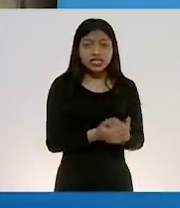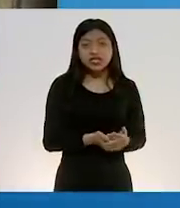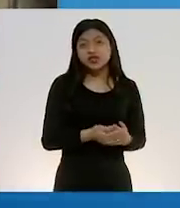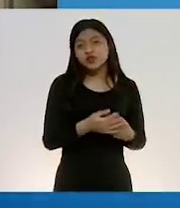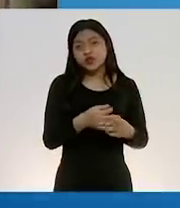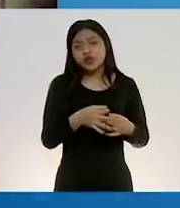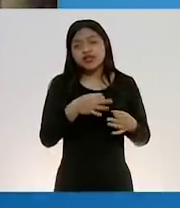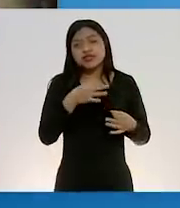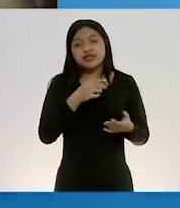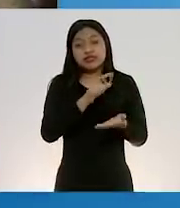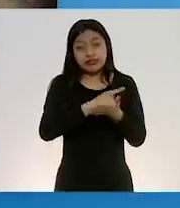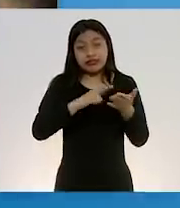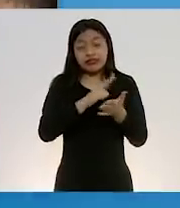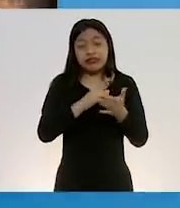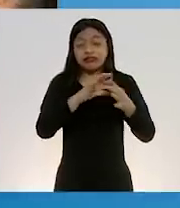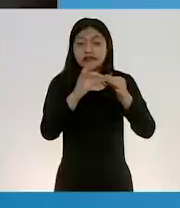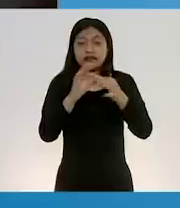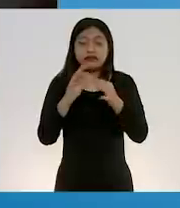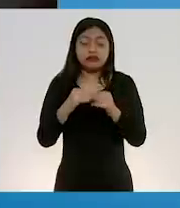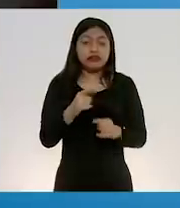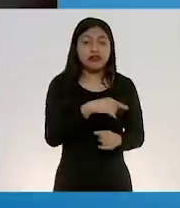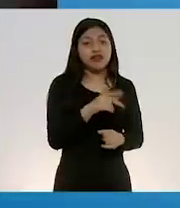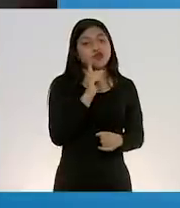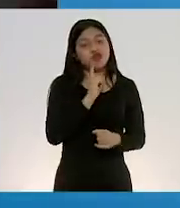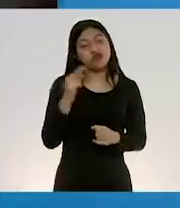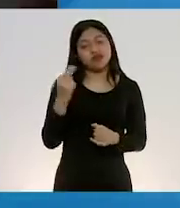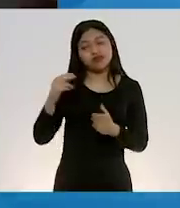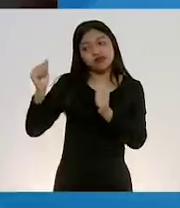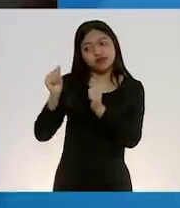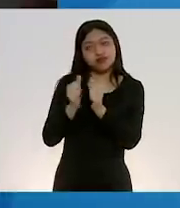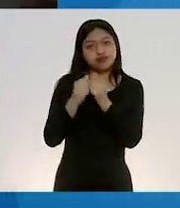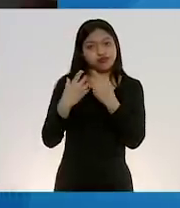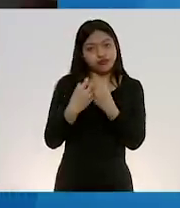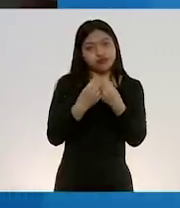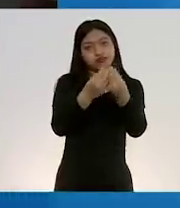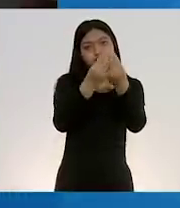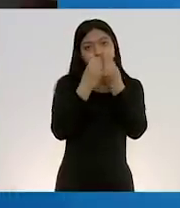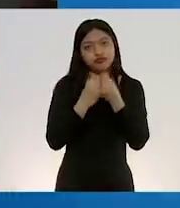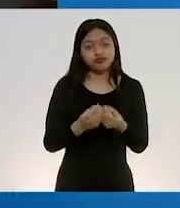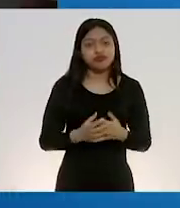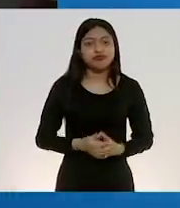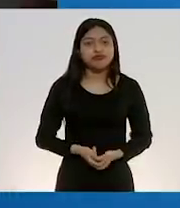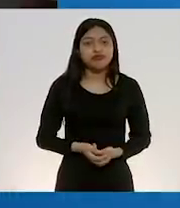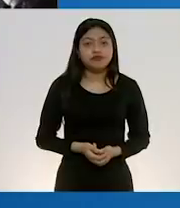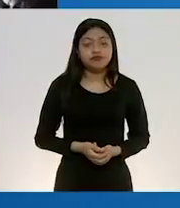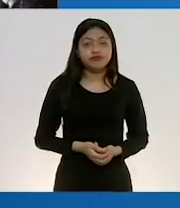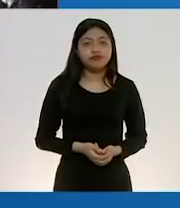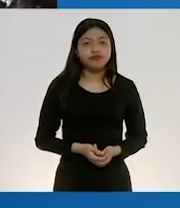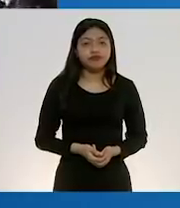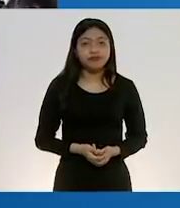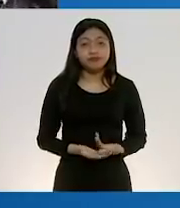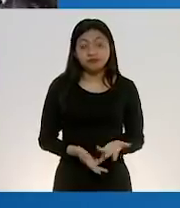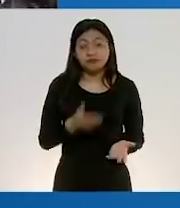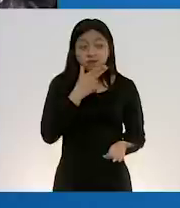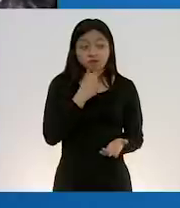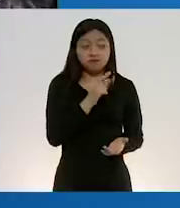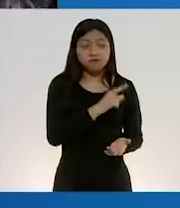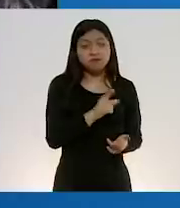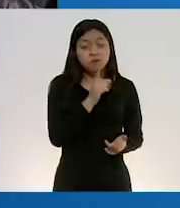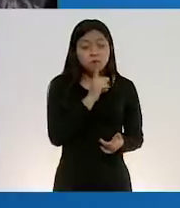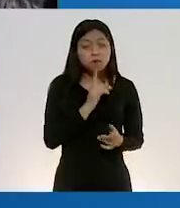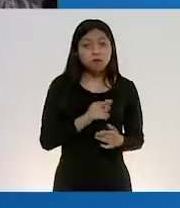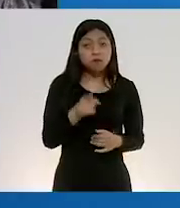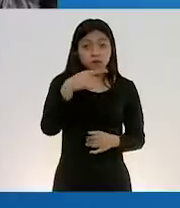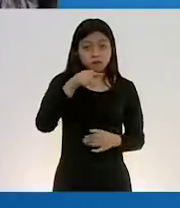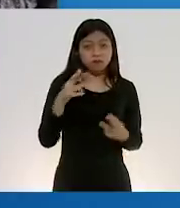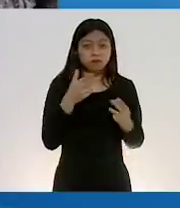ellas informan y hablan lo que en razón del pleito conviene hablar, y los maridos están muy encogidos y callados. Y si la justicia pregunta algo